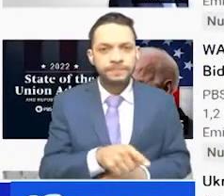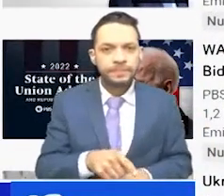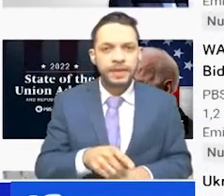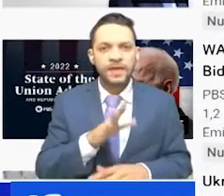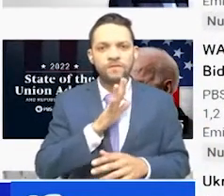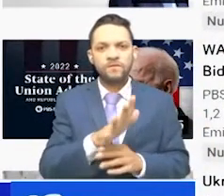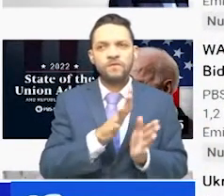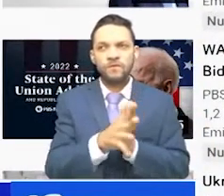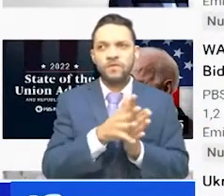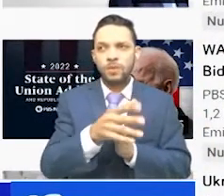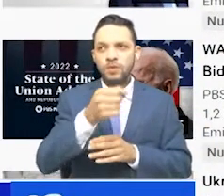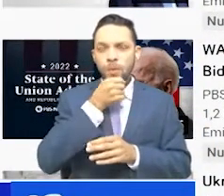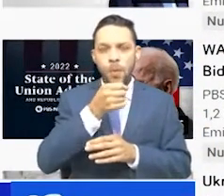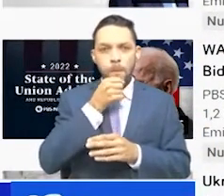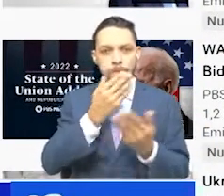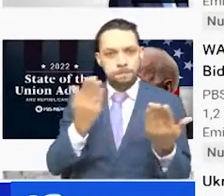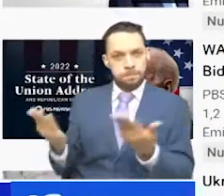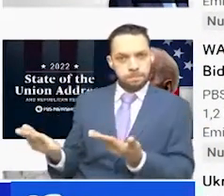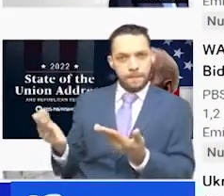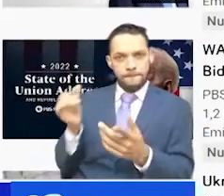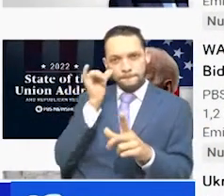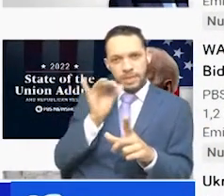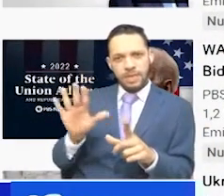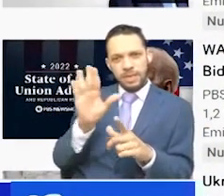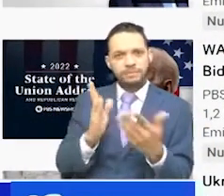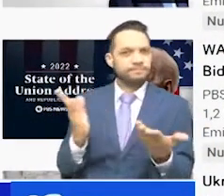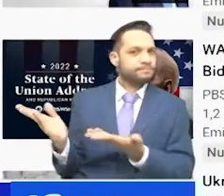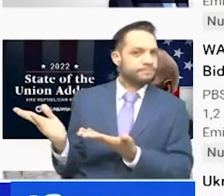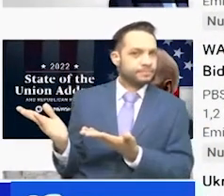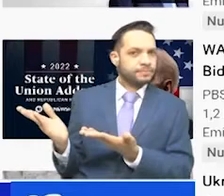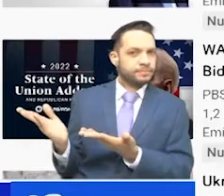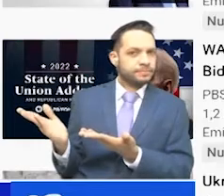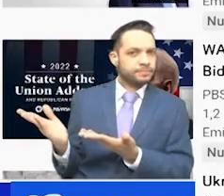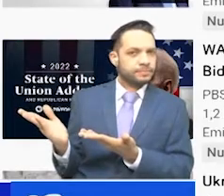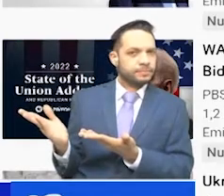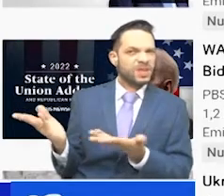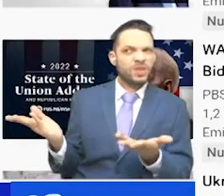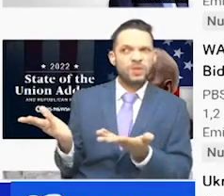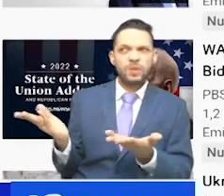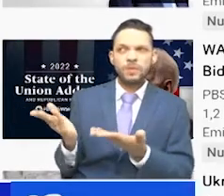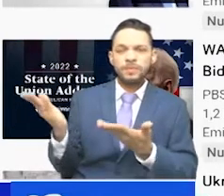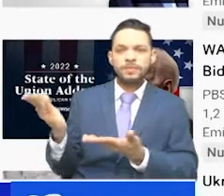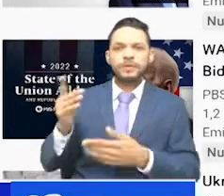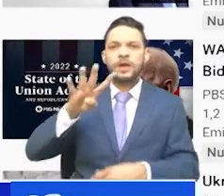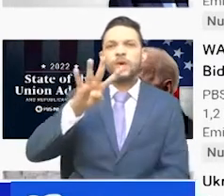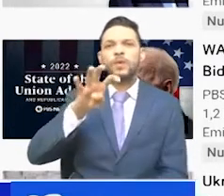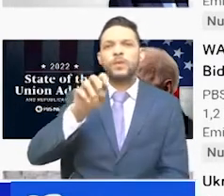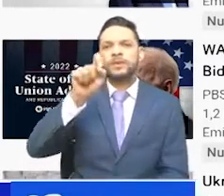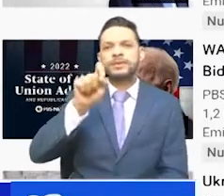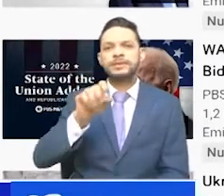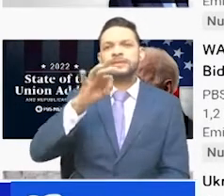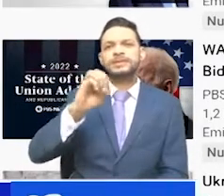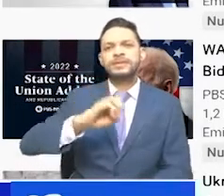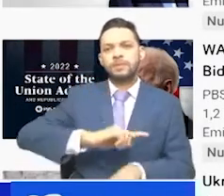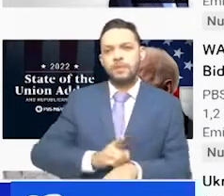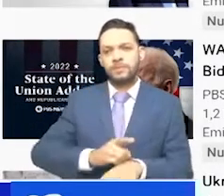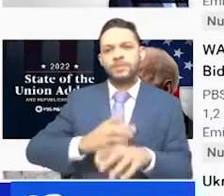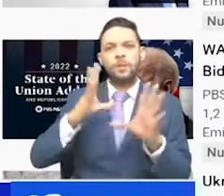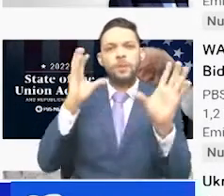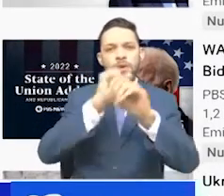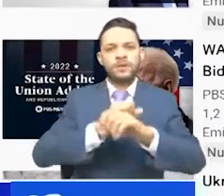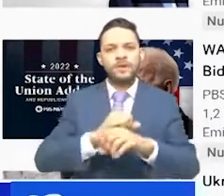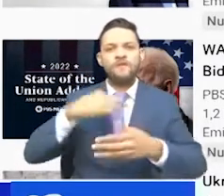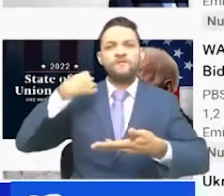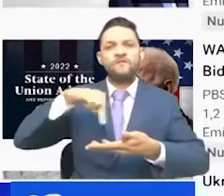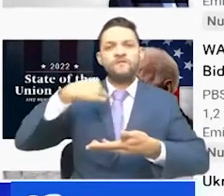estadounidense, tal y como lo ven ustedes en pantalla, este hecho sucedió alrededor de las 9:30 de la noche en una fiesta que había